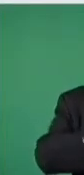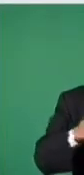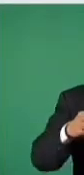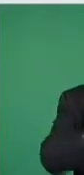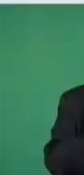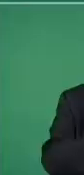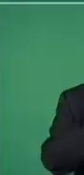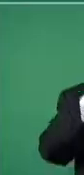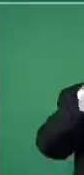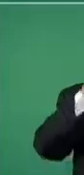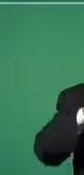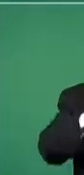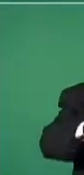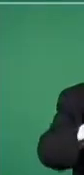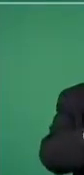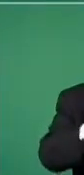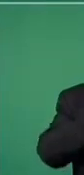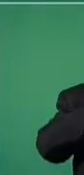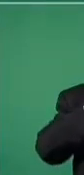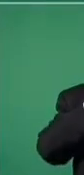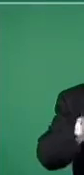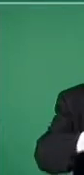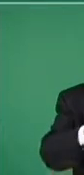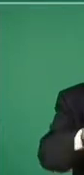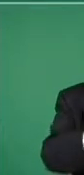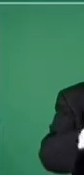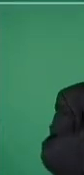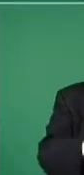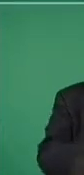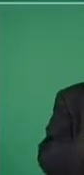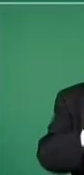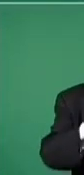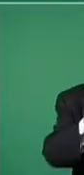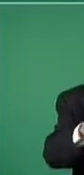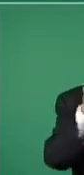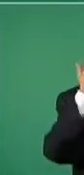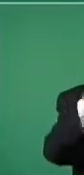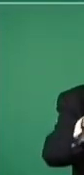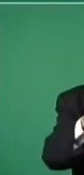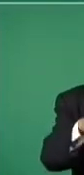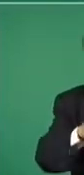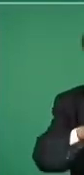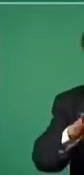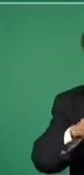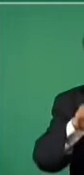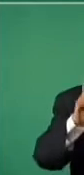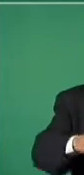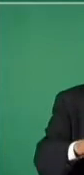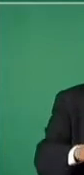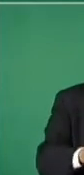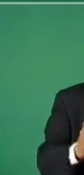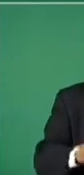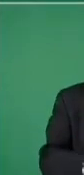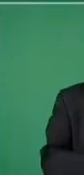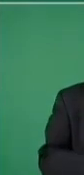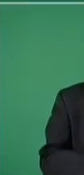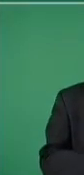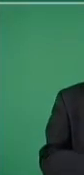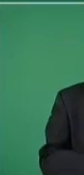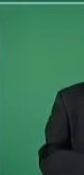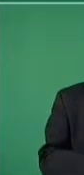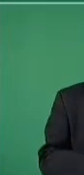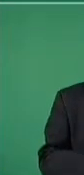y ojalá y esto se logre pronto. Pero estás muy bien informado y